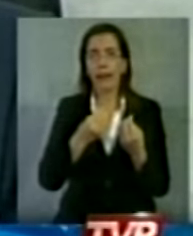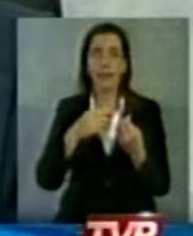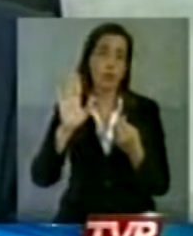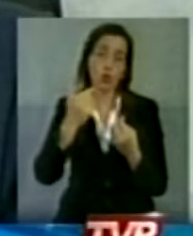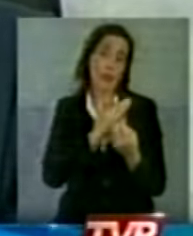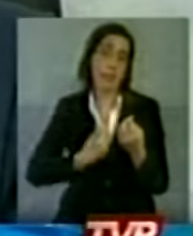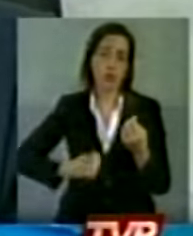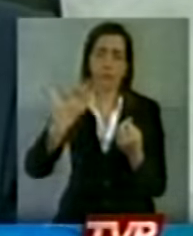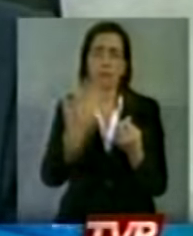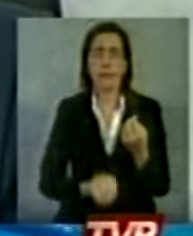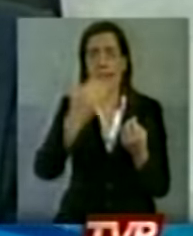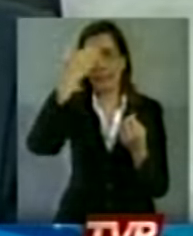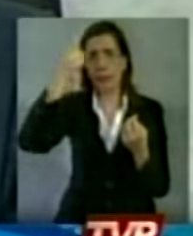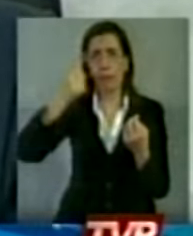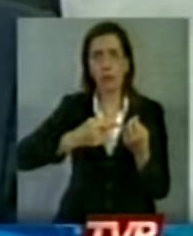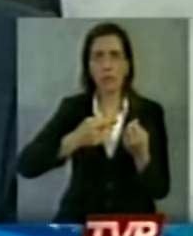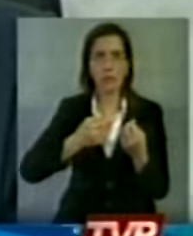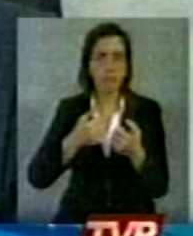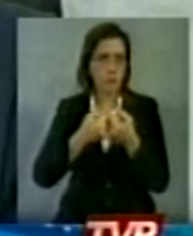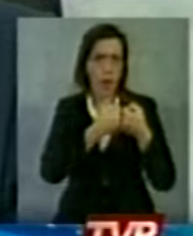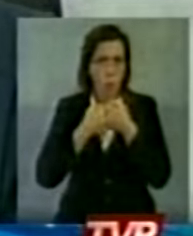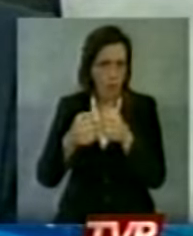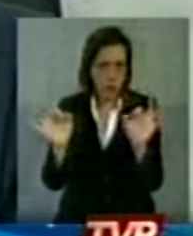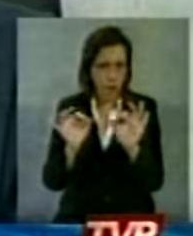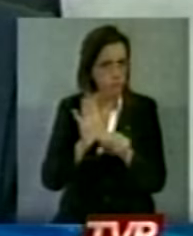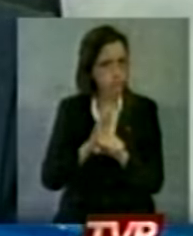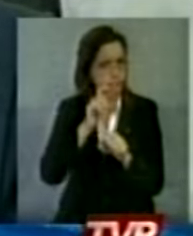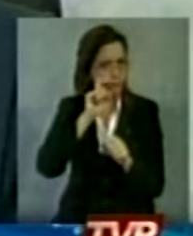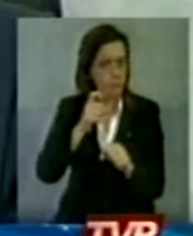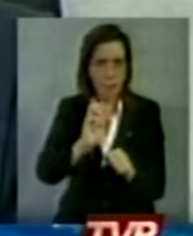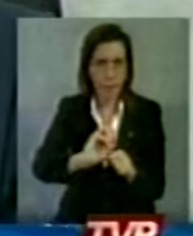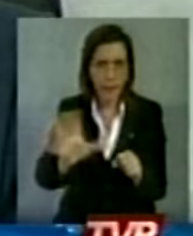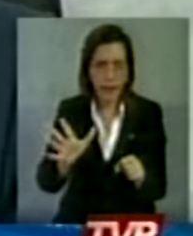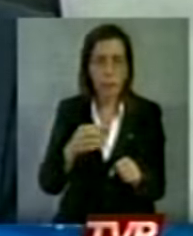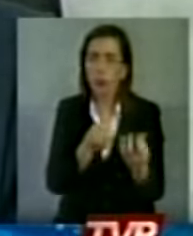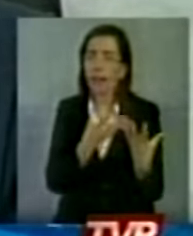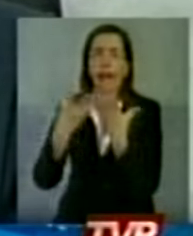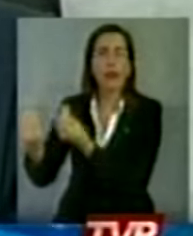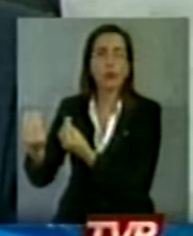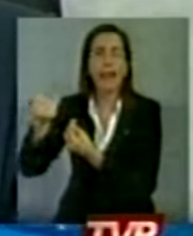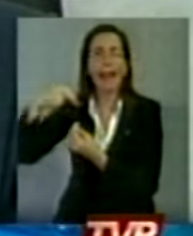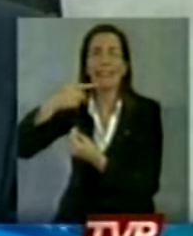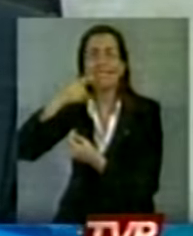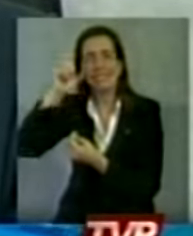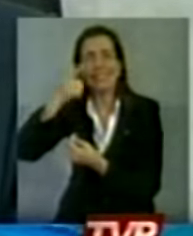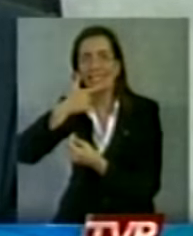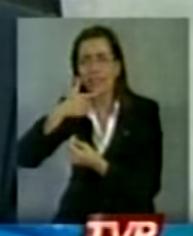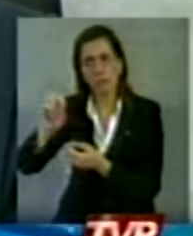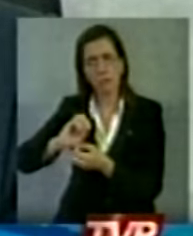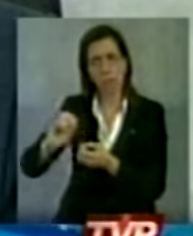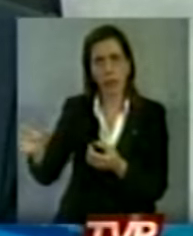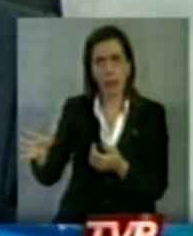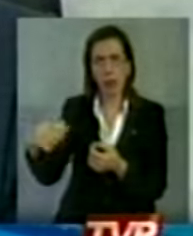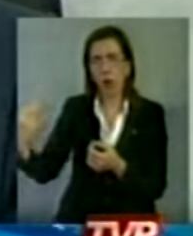realiza el Estado Nacional sin el acuerdo de las provincias para financiar a la Administración Nacional de la Seguridad